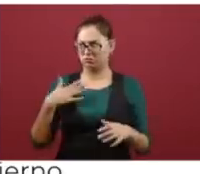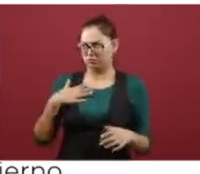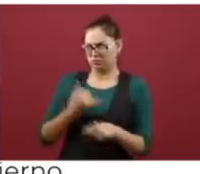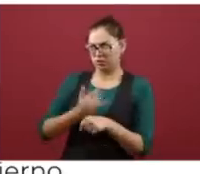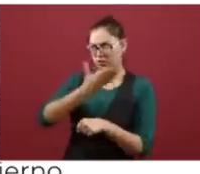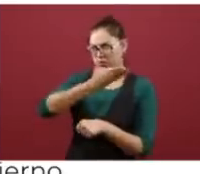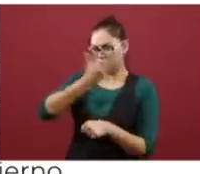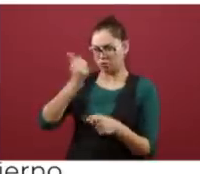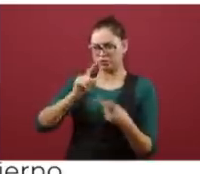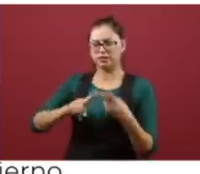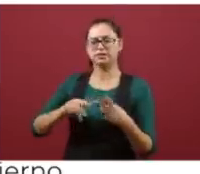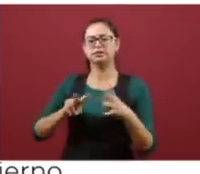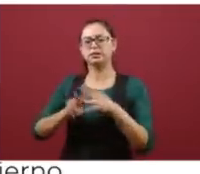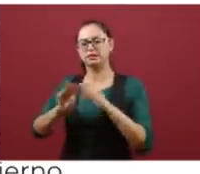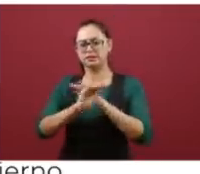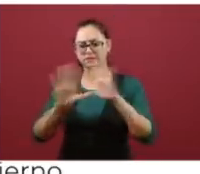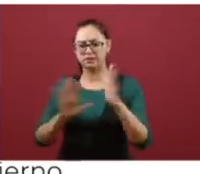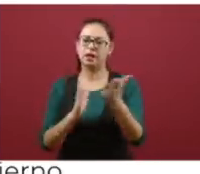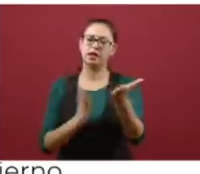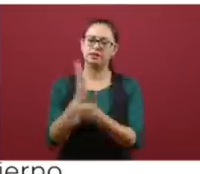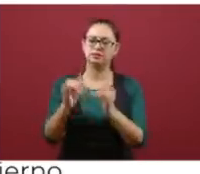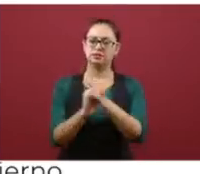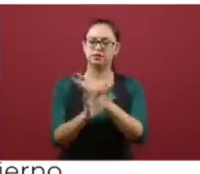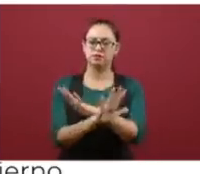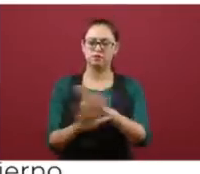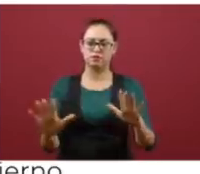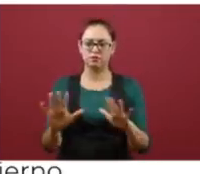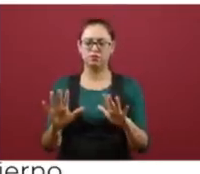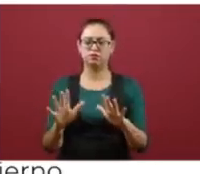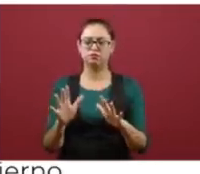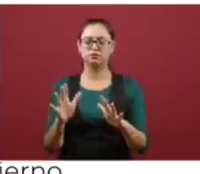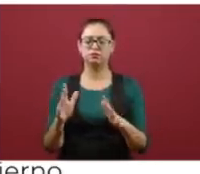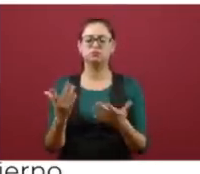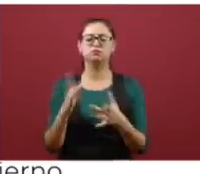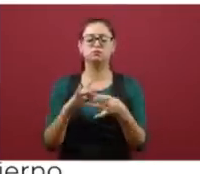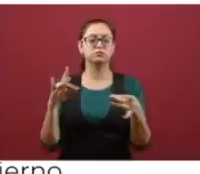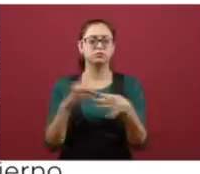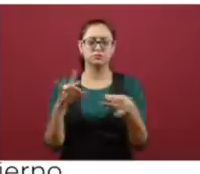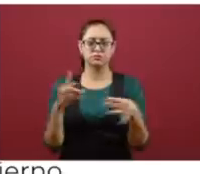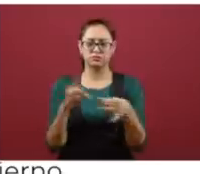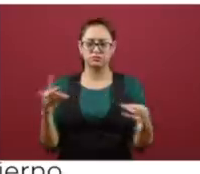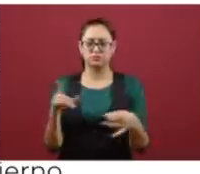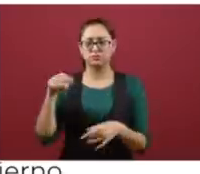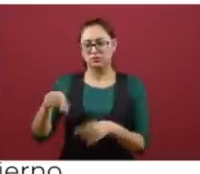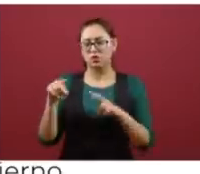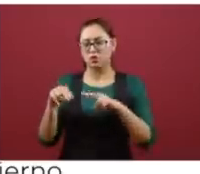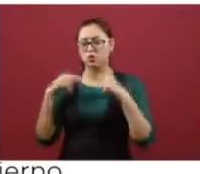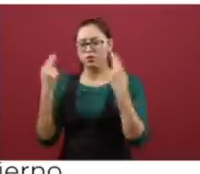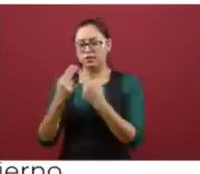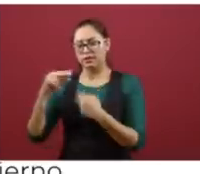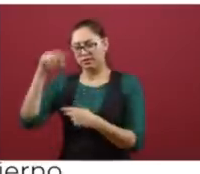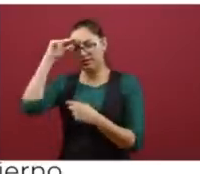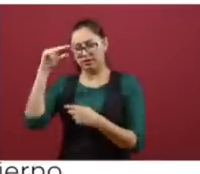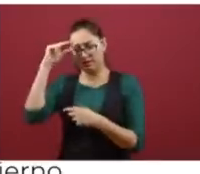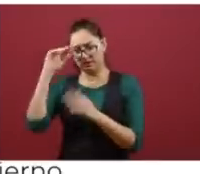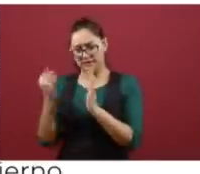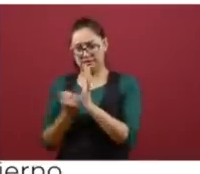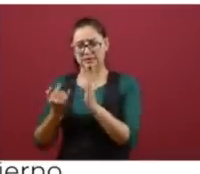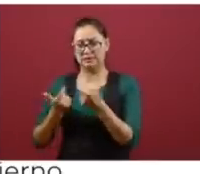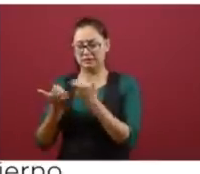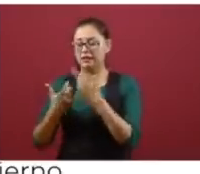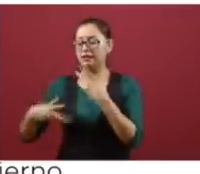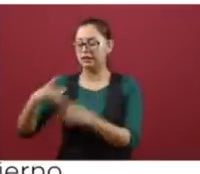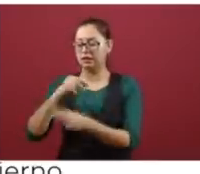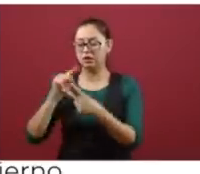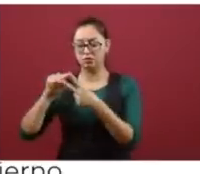y rendición de cuentas acceso a la información pública se señala que la unidad inteligencia era trabaja a partir de dos modelos uno